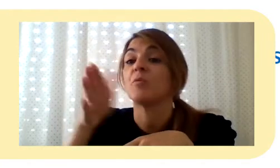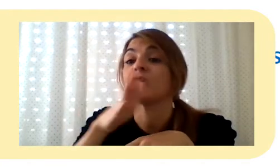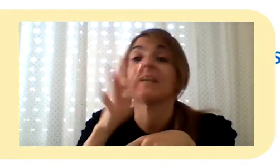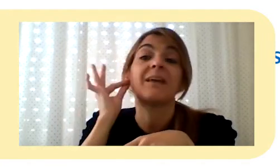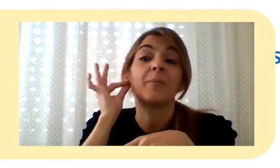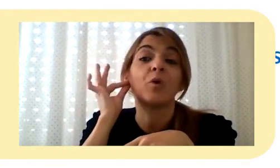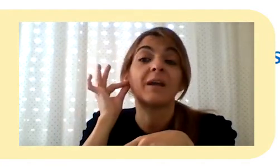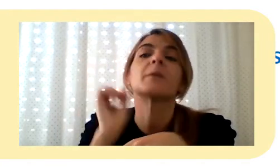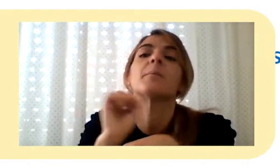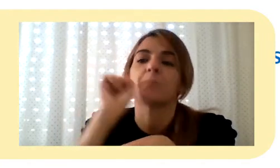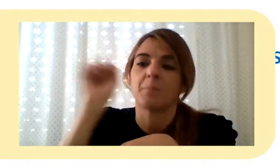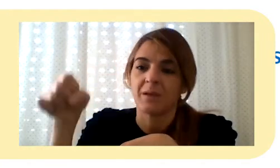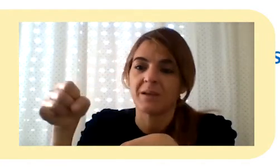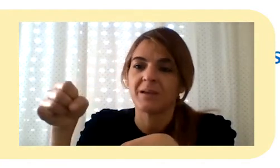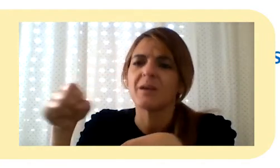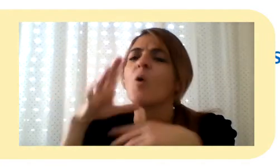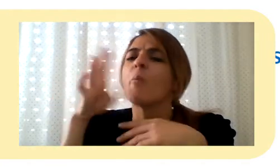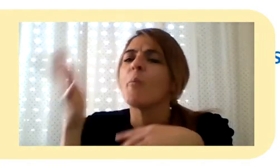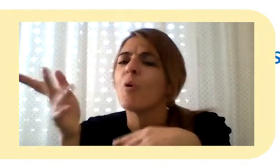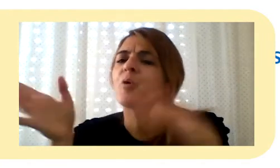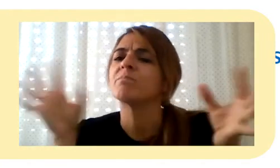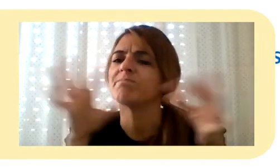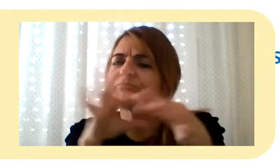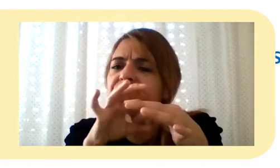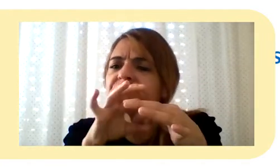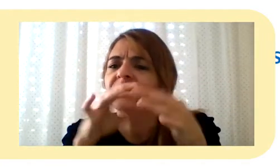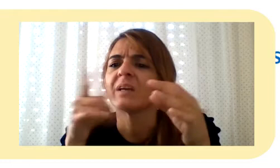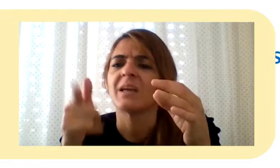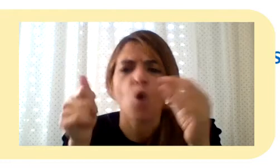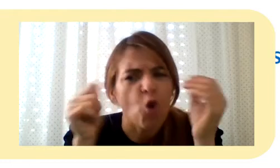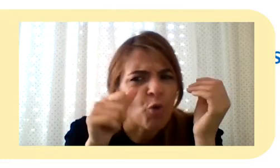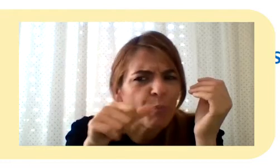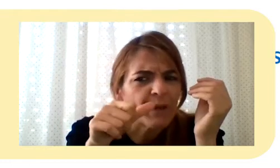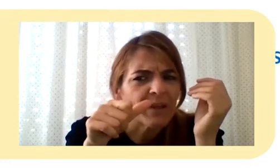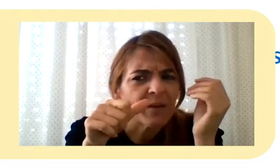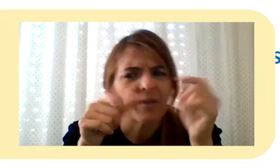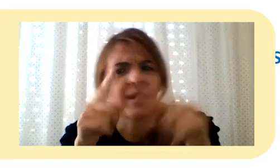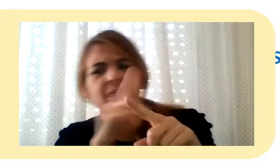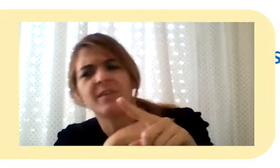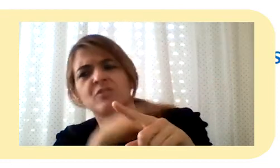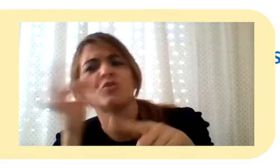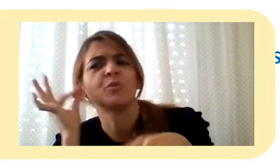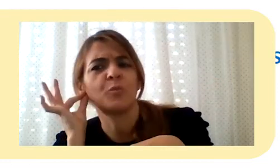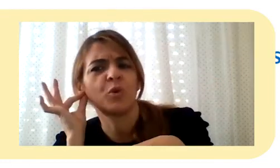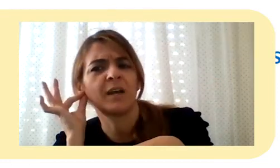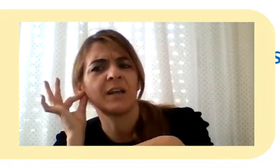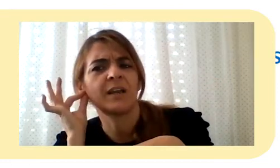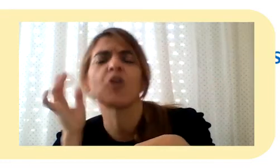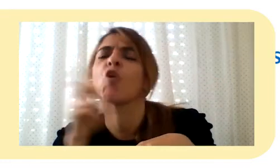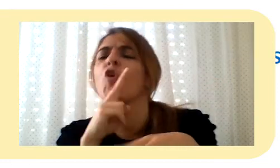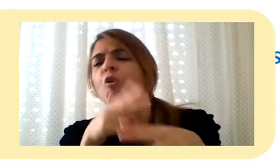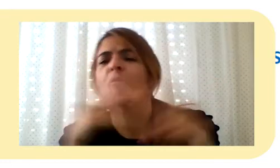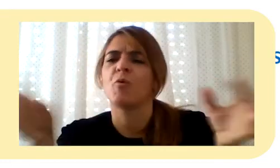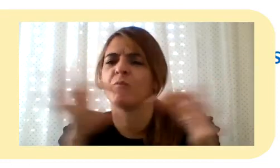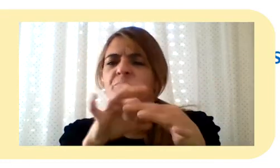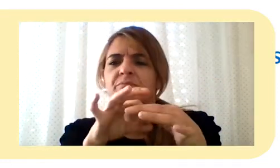hombres. ¿Y cómo cuadra esto de que habiendo más fallecimientos en hombres hay un mayor exceso de mortalidad en mujeres? Pues básicamente puede